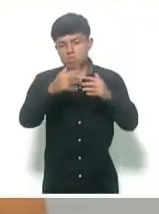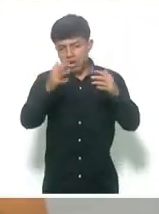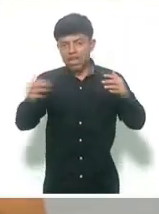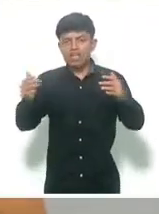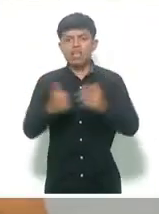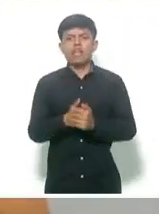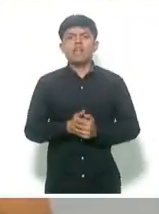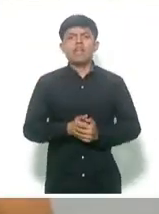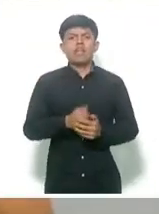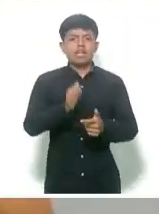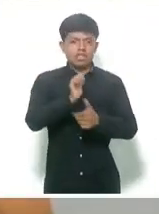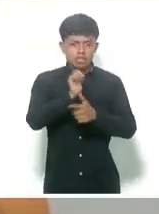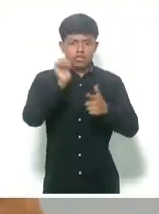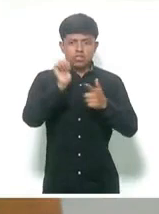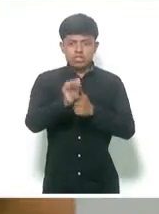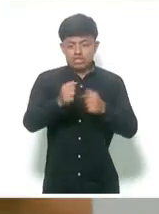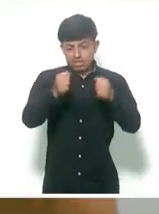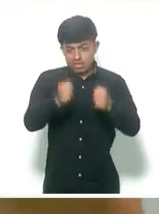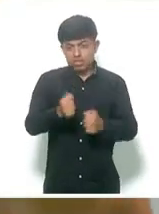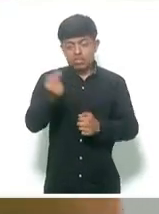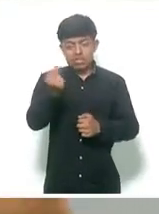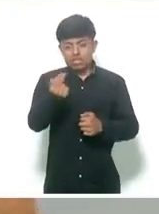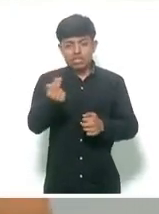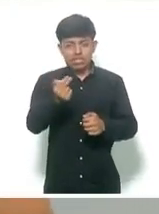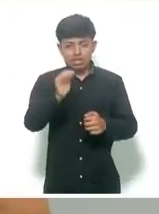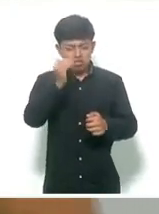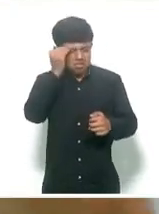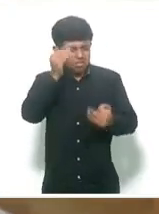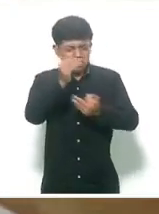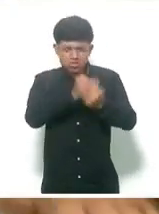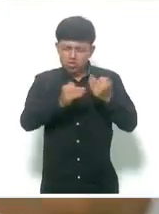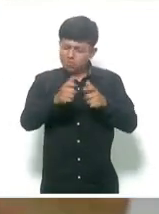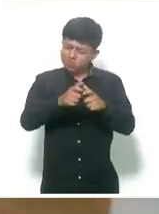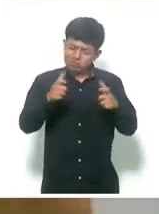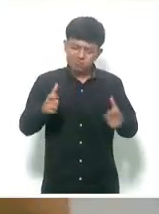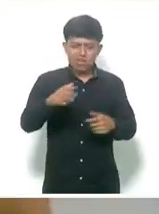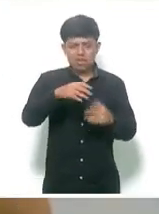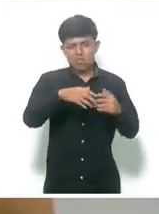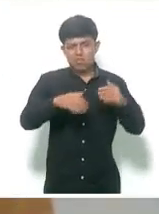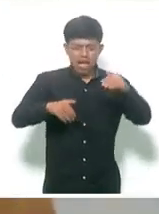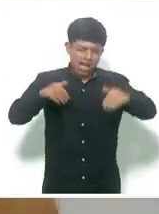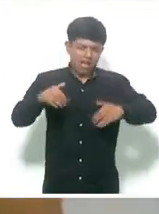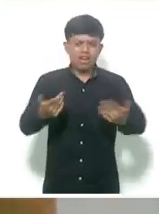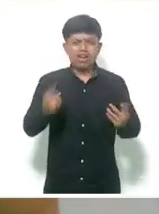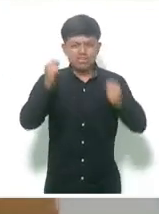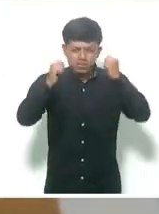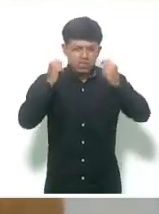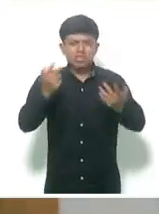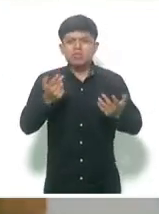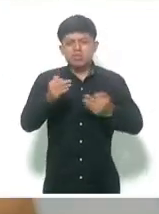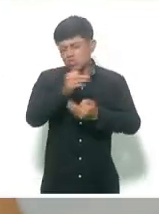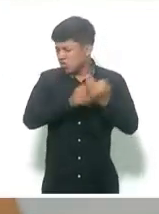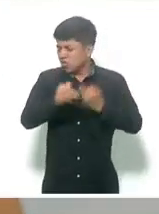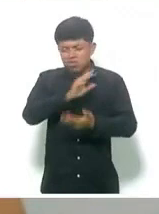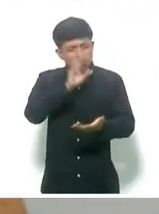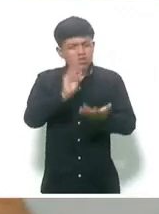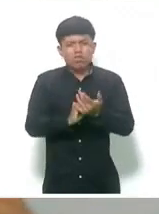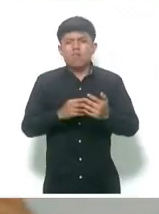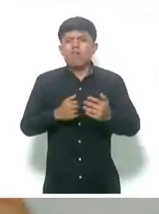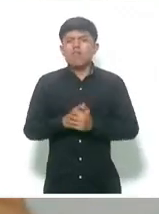entonces la seguridad tenemos que estar en en todos los lugares en zonas de playas en zas turísticas y hacemos las